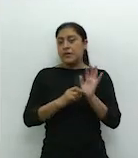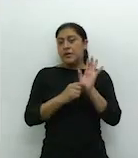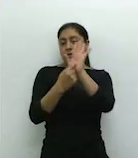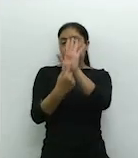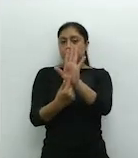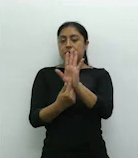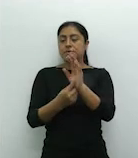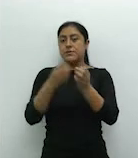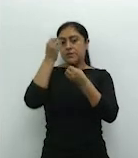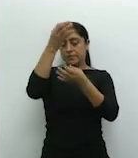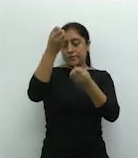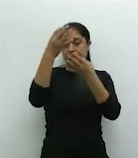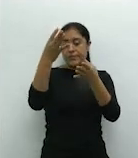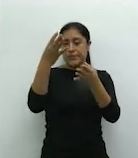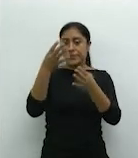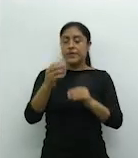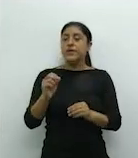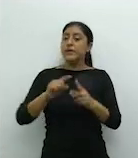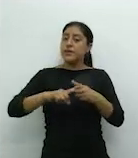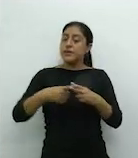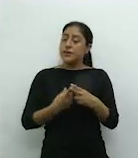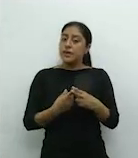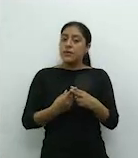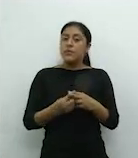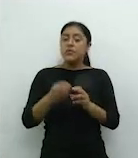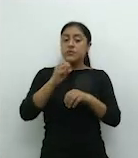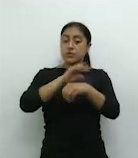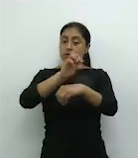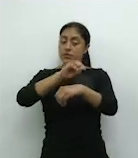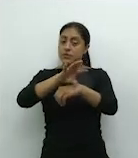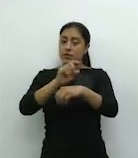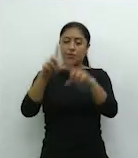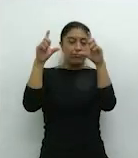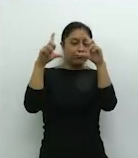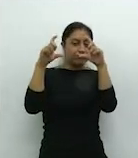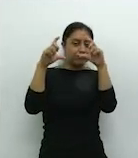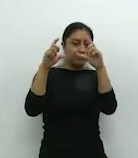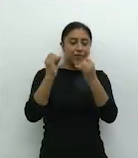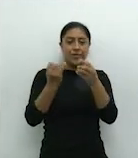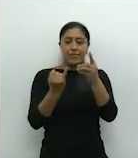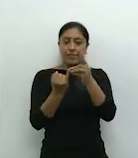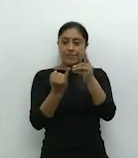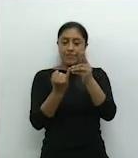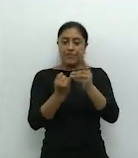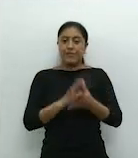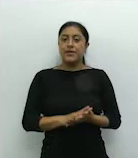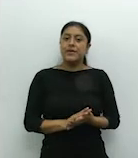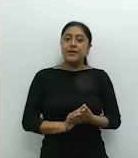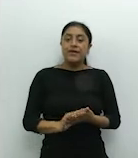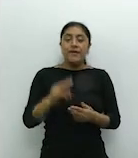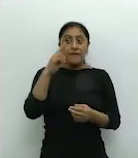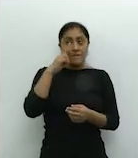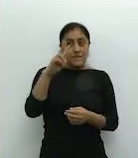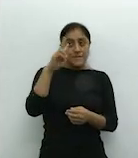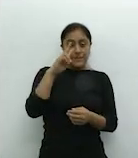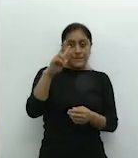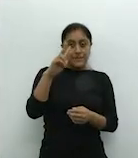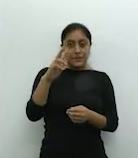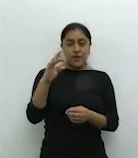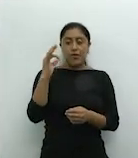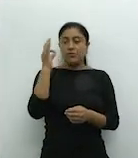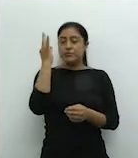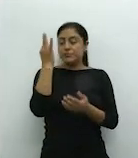Y la sección de las noticias la iniciamos dándole a usted tips para salir bien en la fotografía para el DPI. Note usted que no siempre